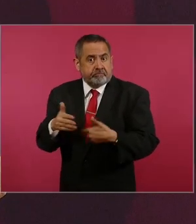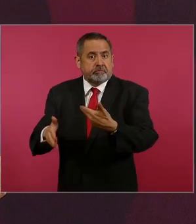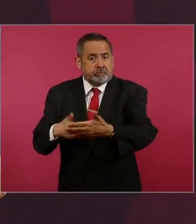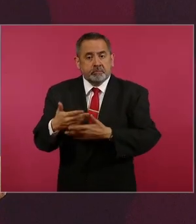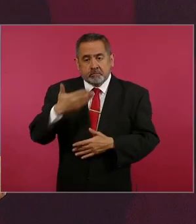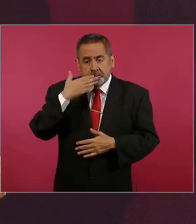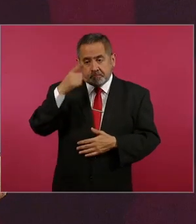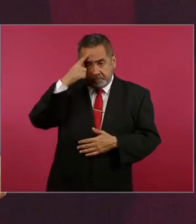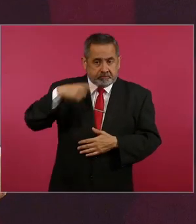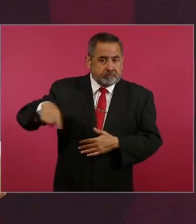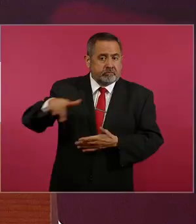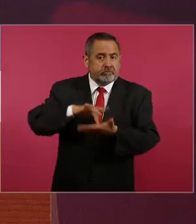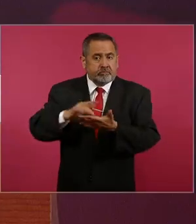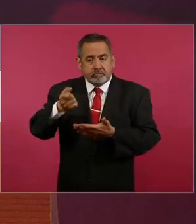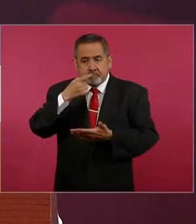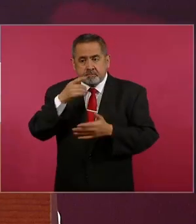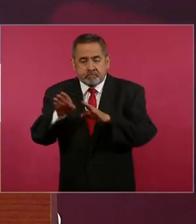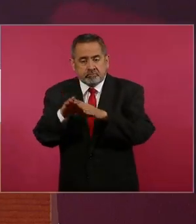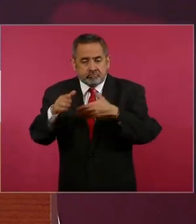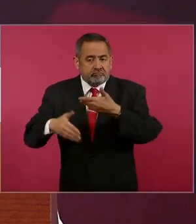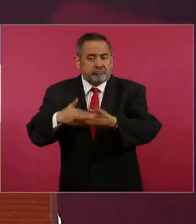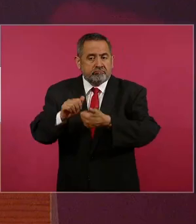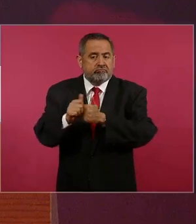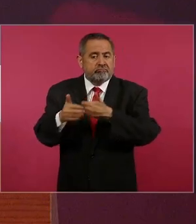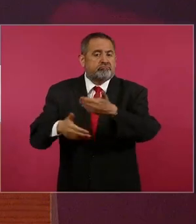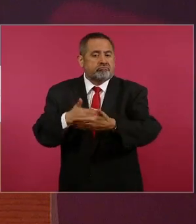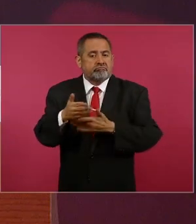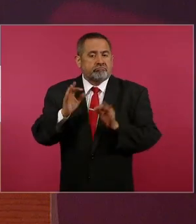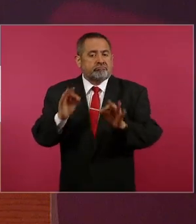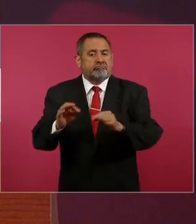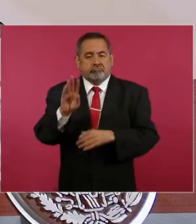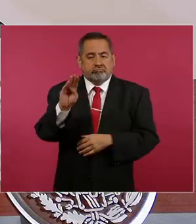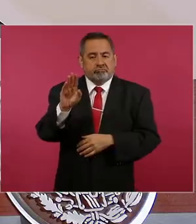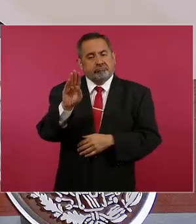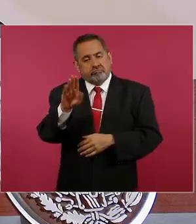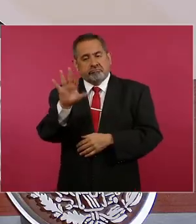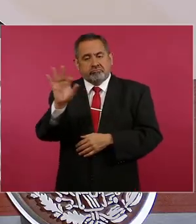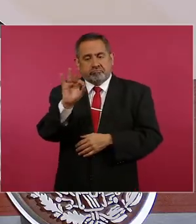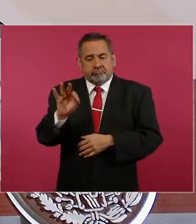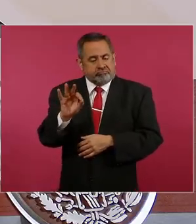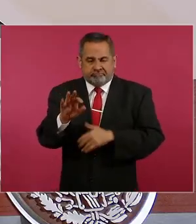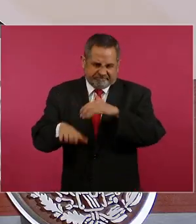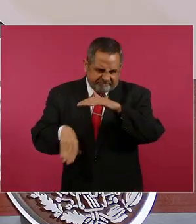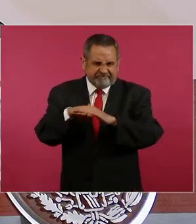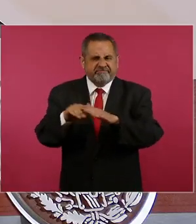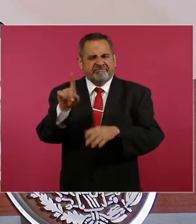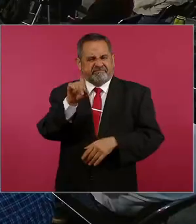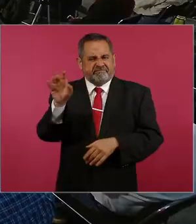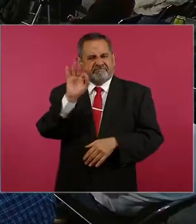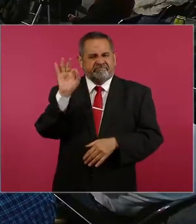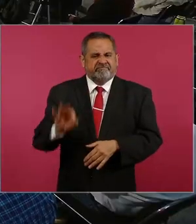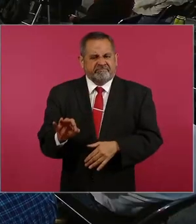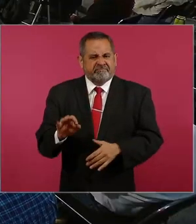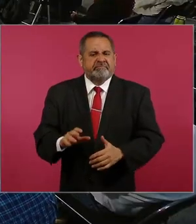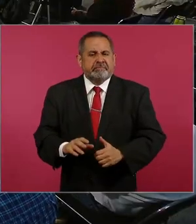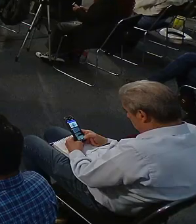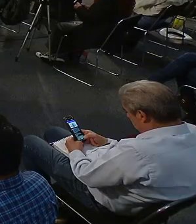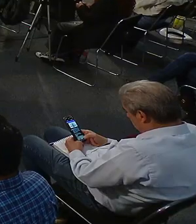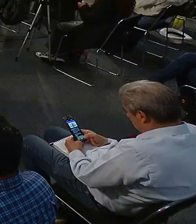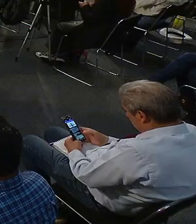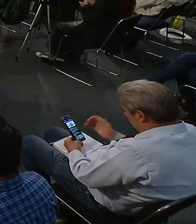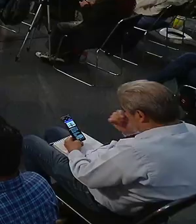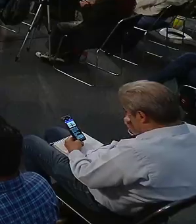ese abasto no sea al 85 o al 90% que sea al 100% de una receta